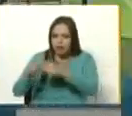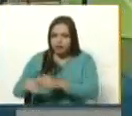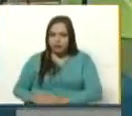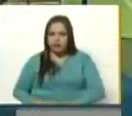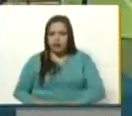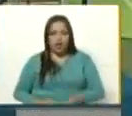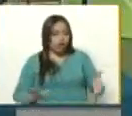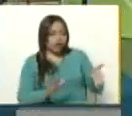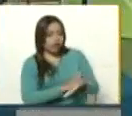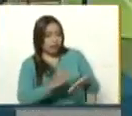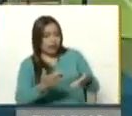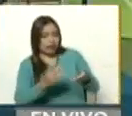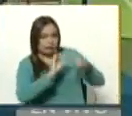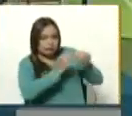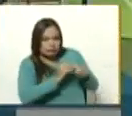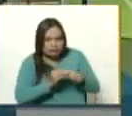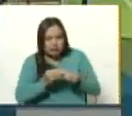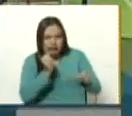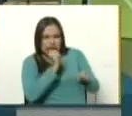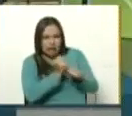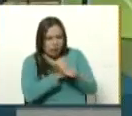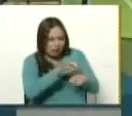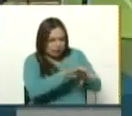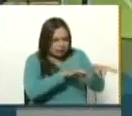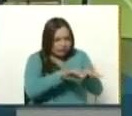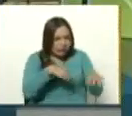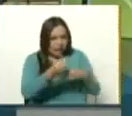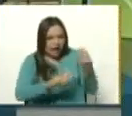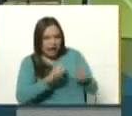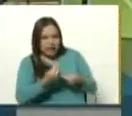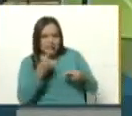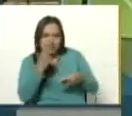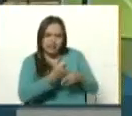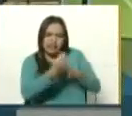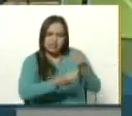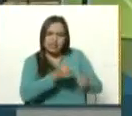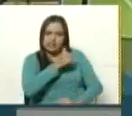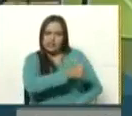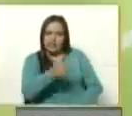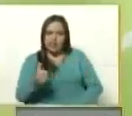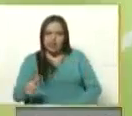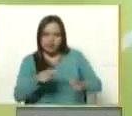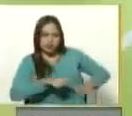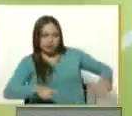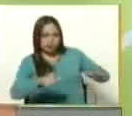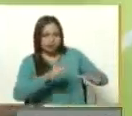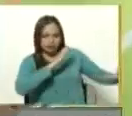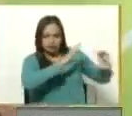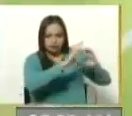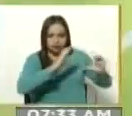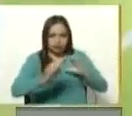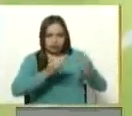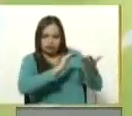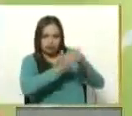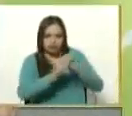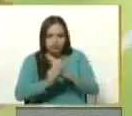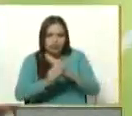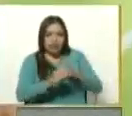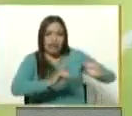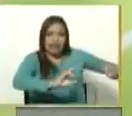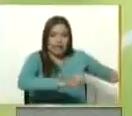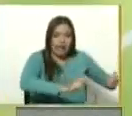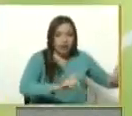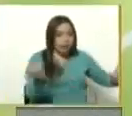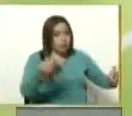respecto a la producción, a la producción que debería llevar cada espacio en estas emisoras y televisoras